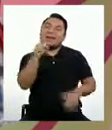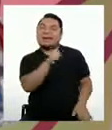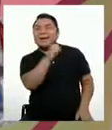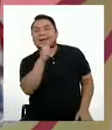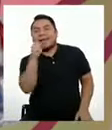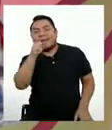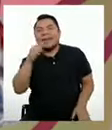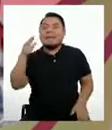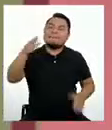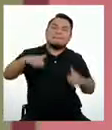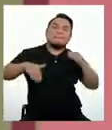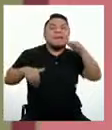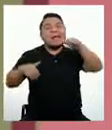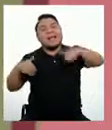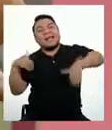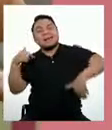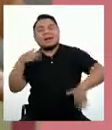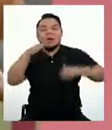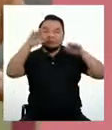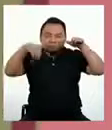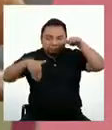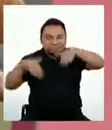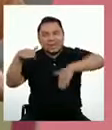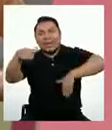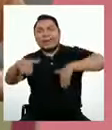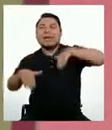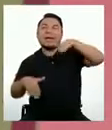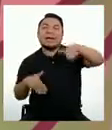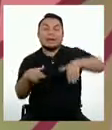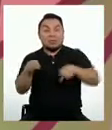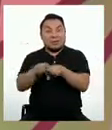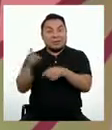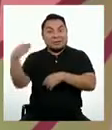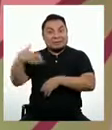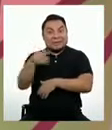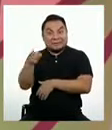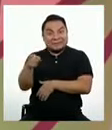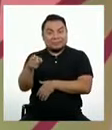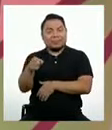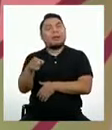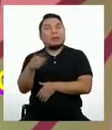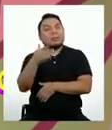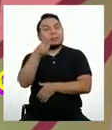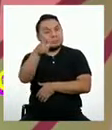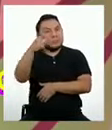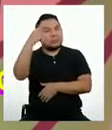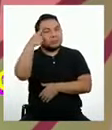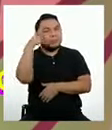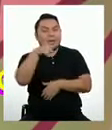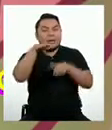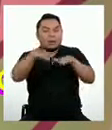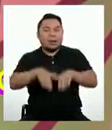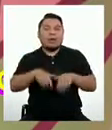del mar, como la sirenita, será mejor que nos propongamos a reducir el